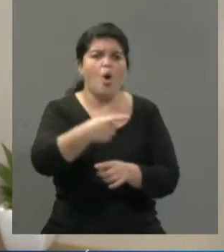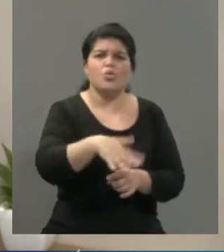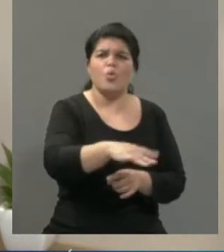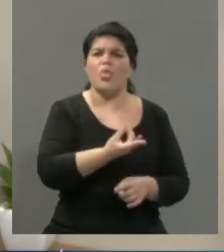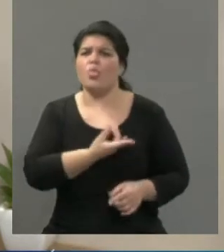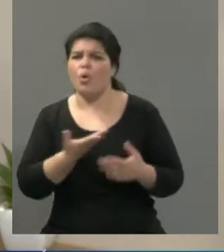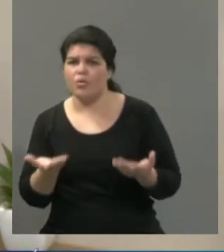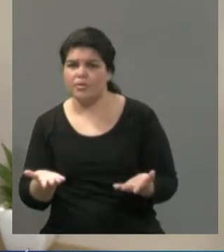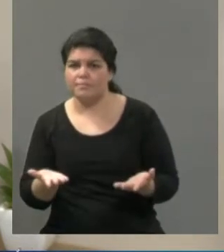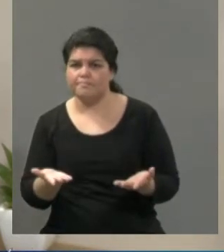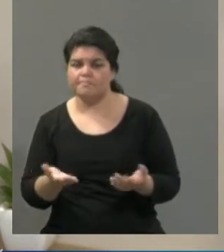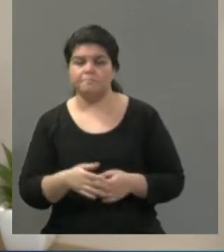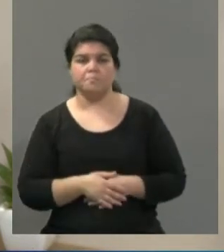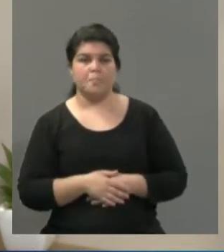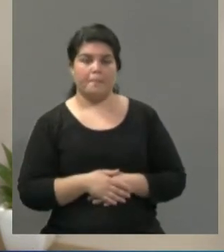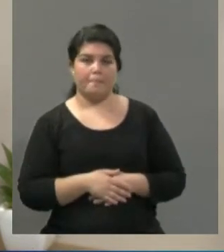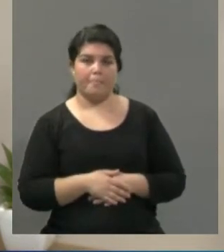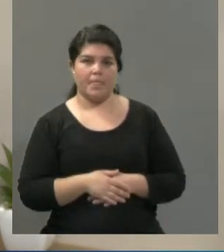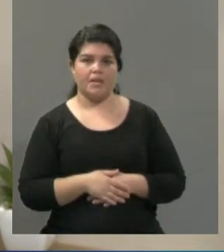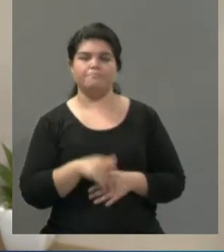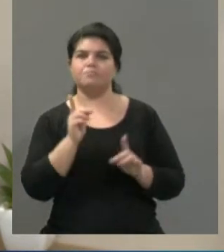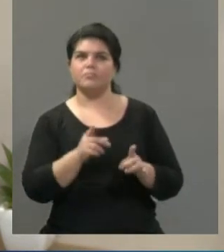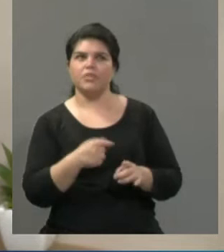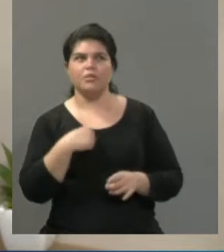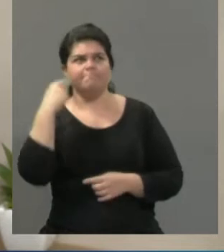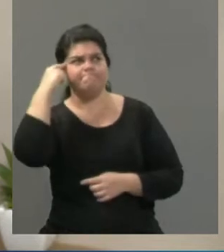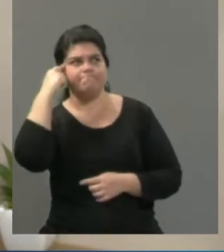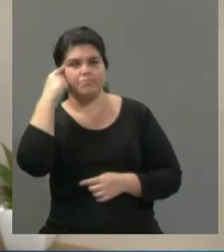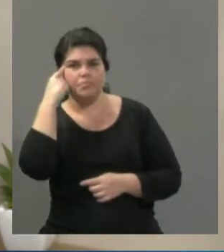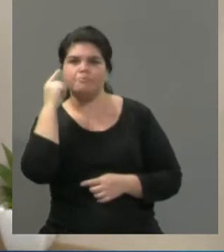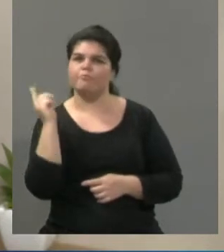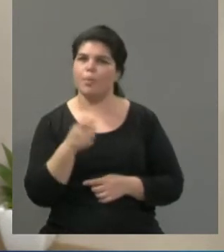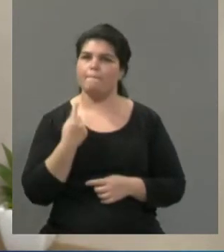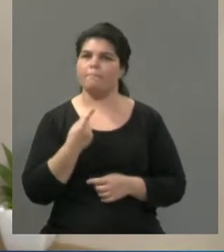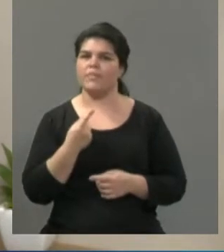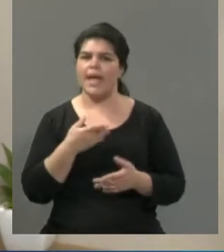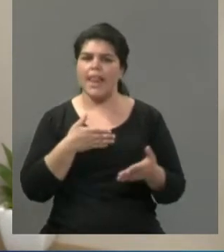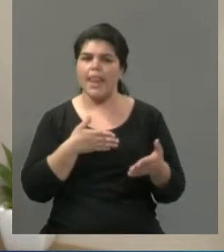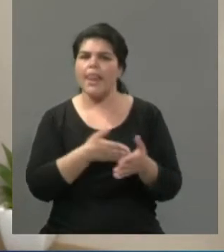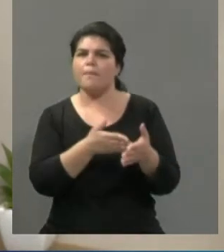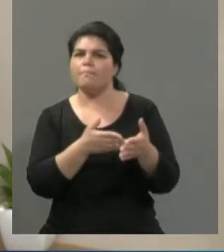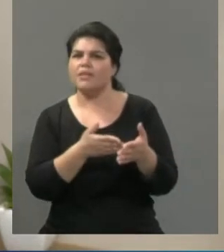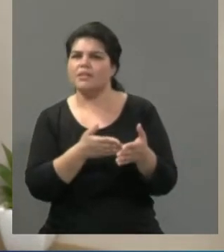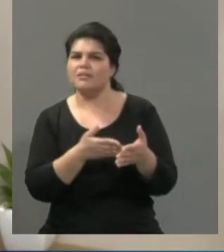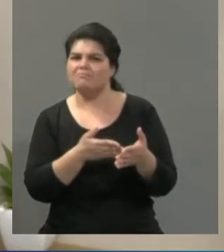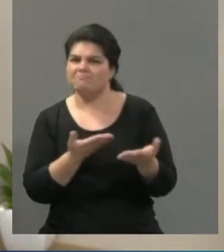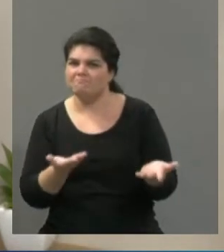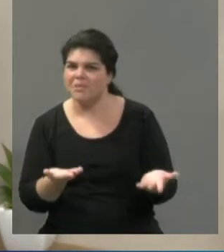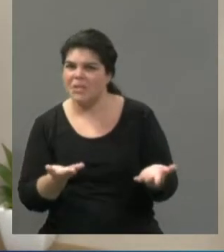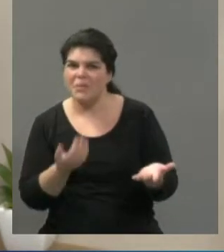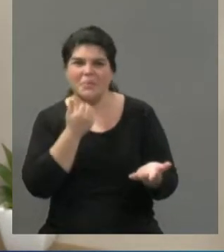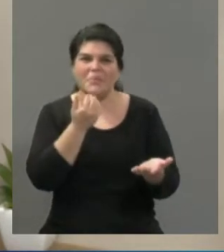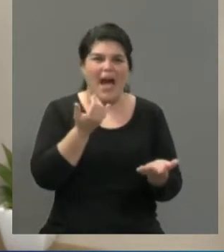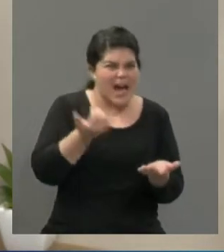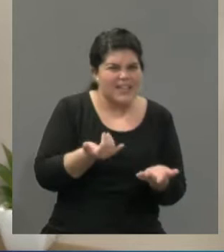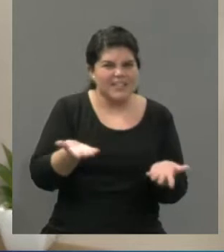tema, y digo, y cuando lo veíamos, ¿cuál es el límite? Porque da la sensación que en las redes, y justamente es lo que vos decís, como no hay un control,